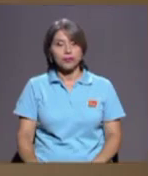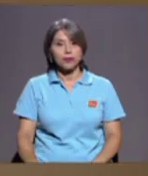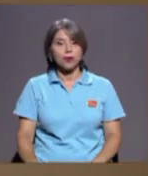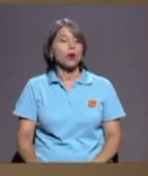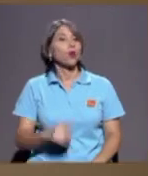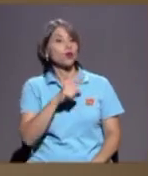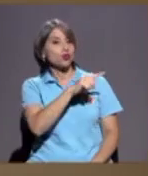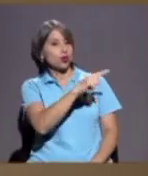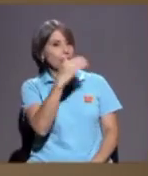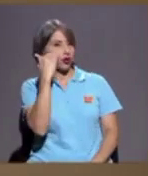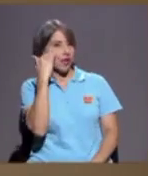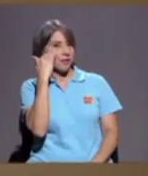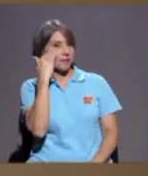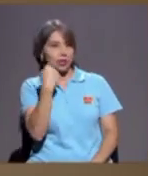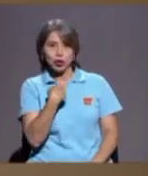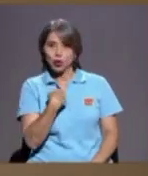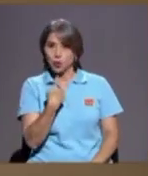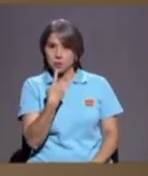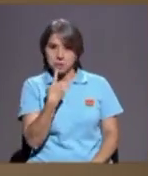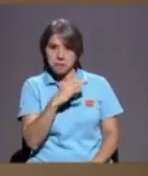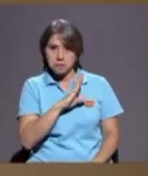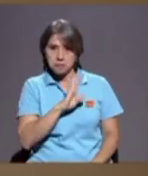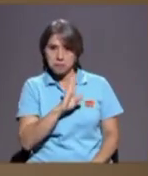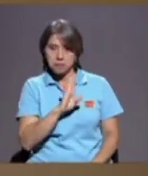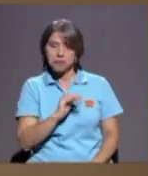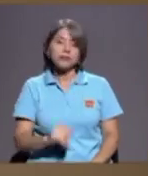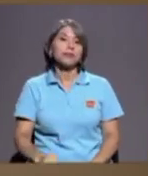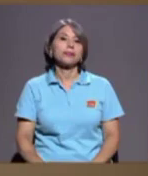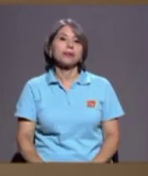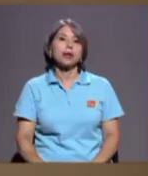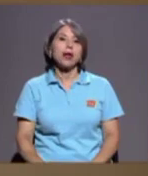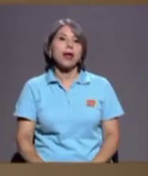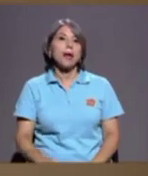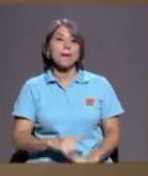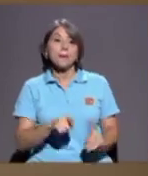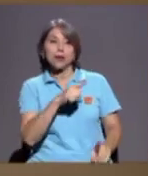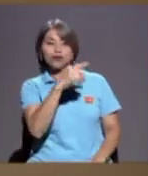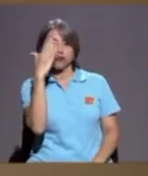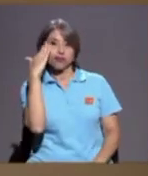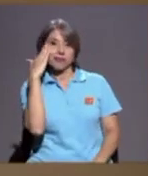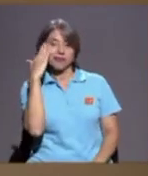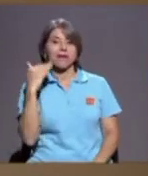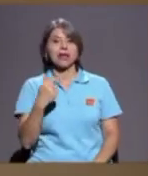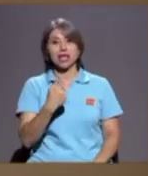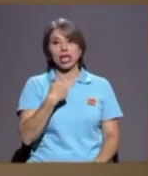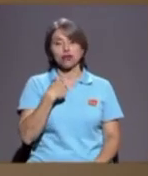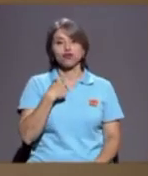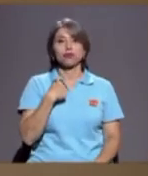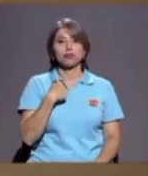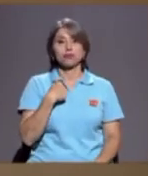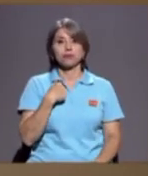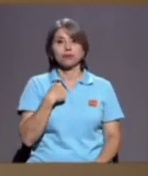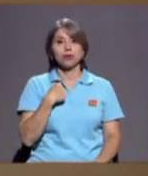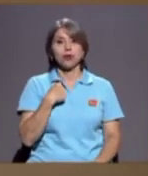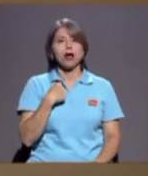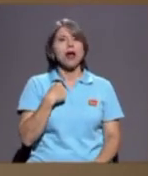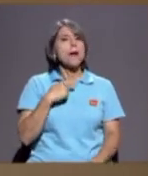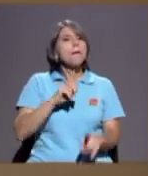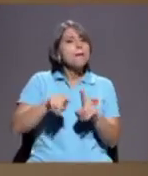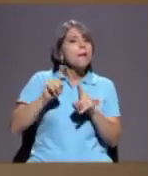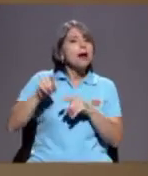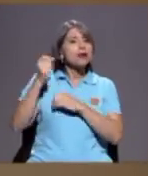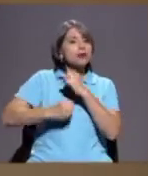usted lo sabe y yo no voy a decir cuál es, pero don Miguel sabe que yo me senté por varios